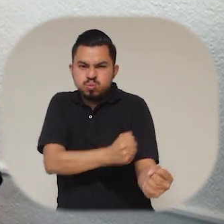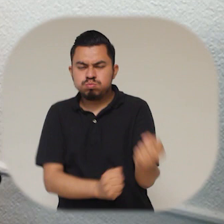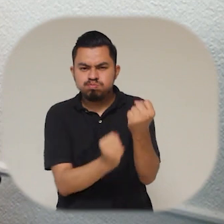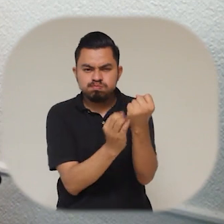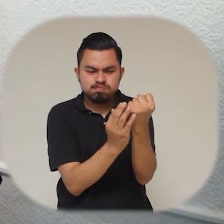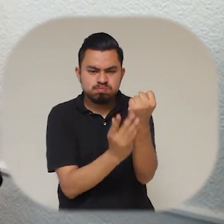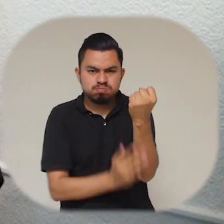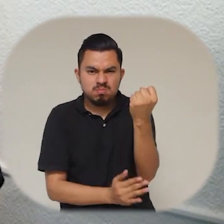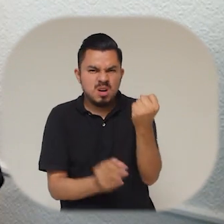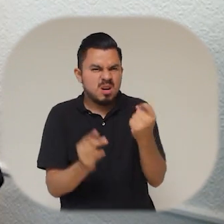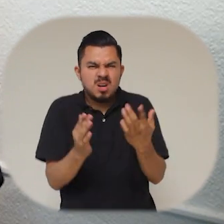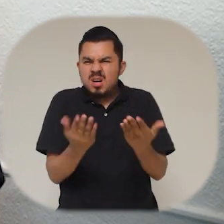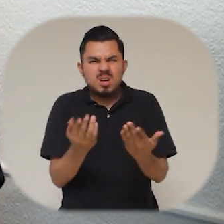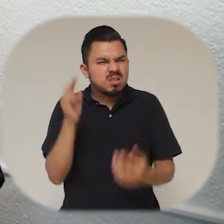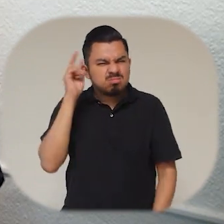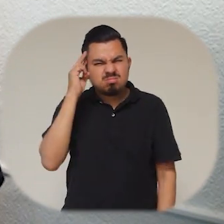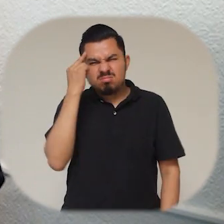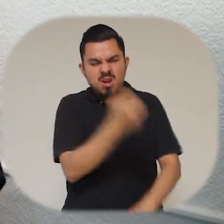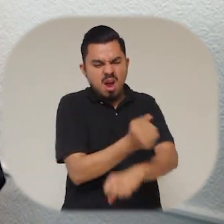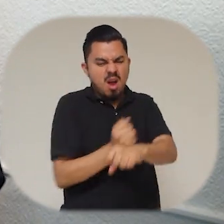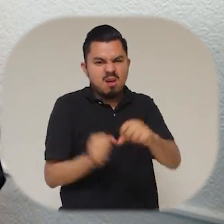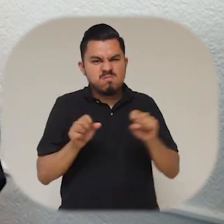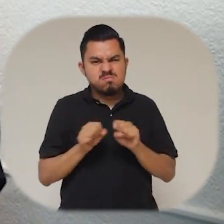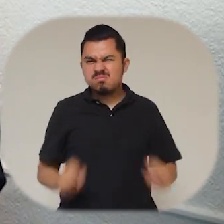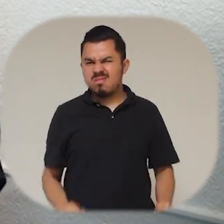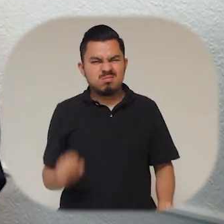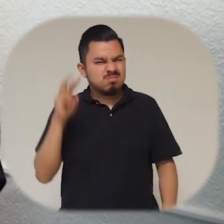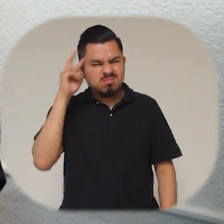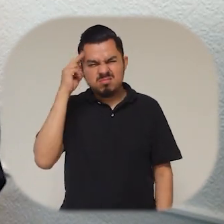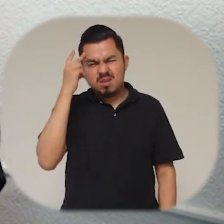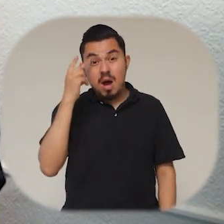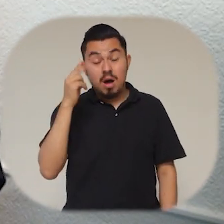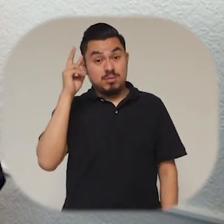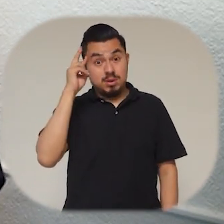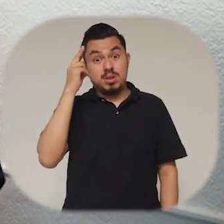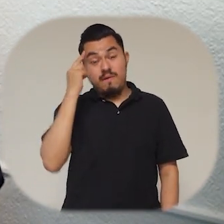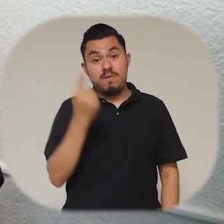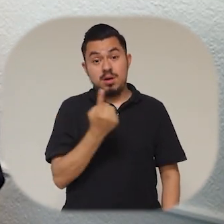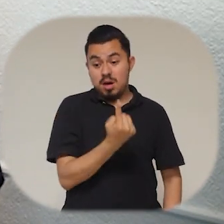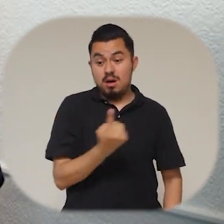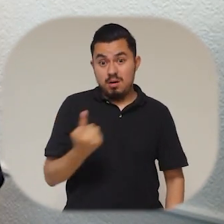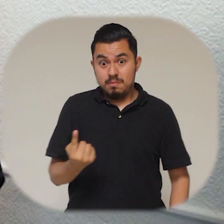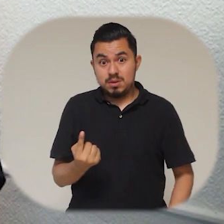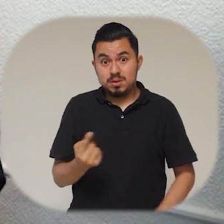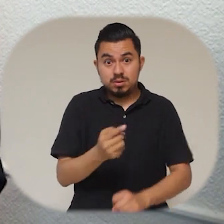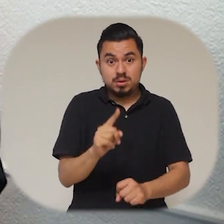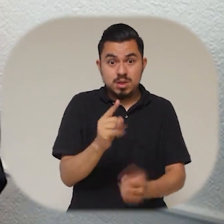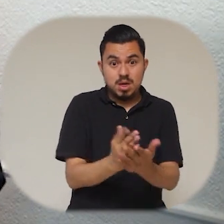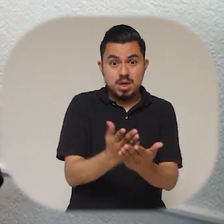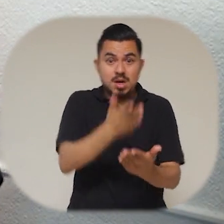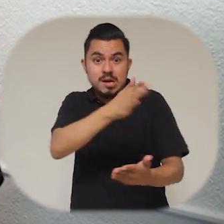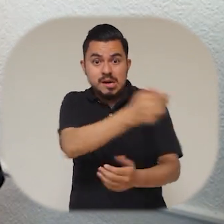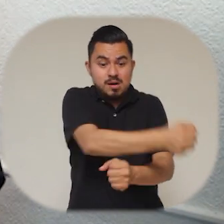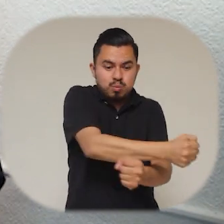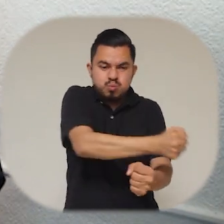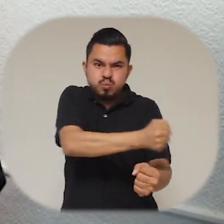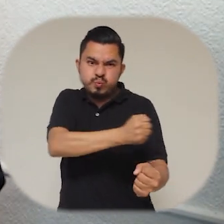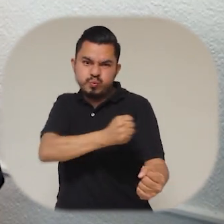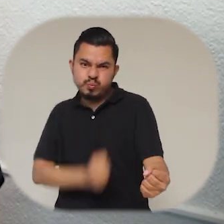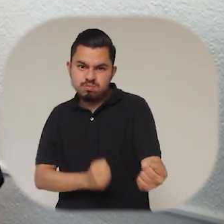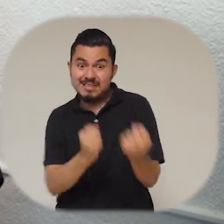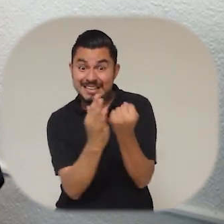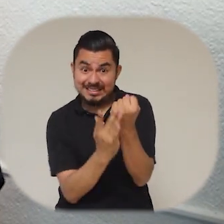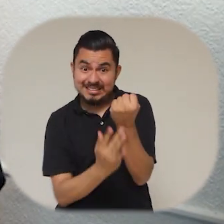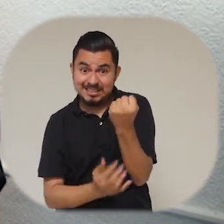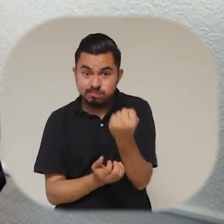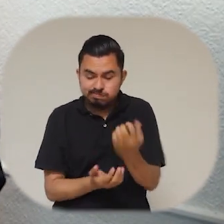pero dentro de este significado quiere decir que había también